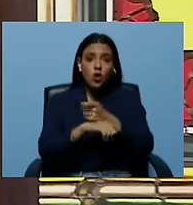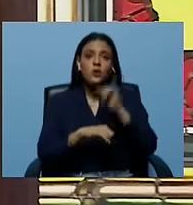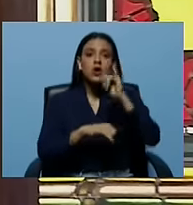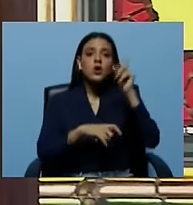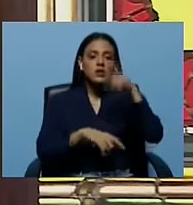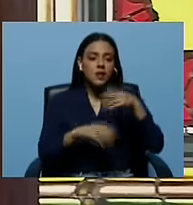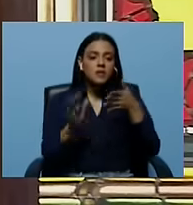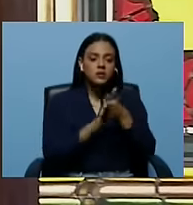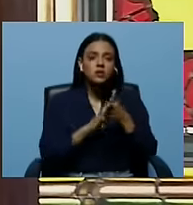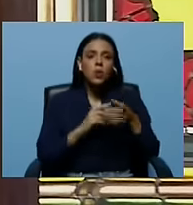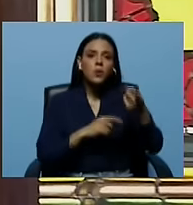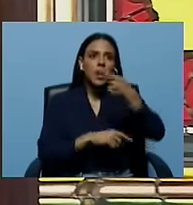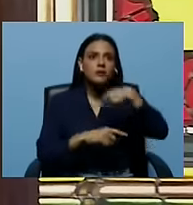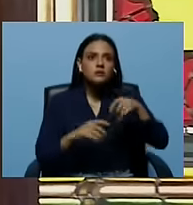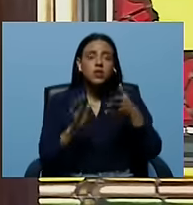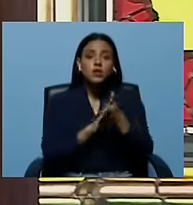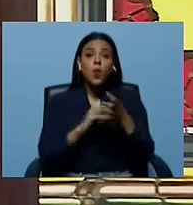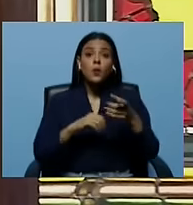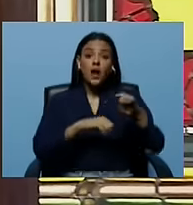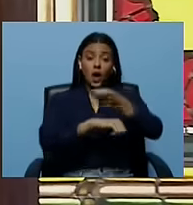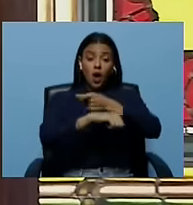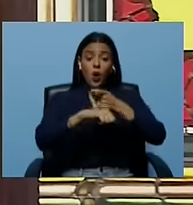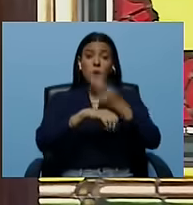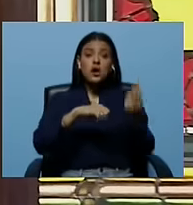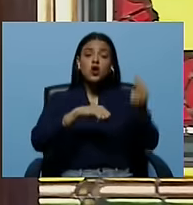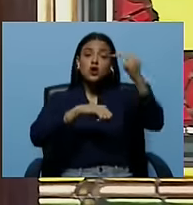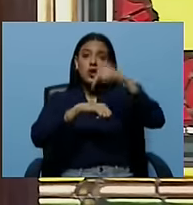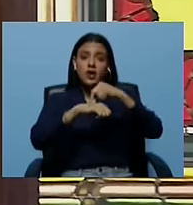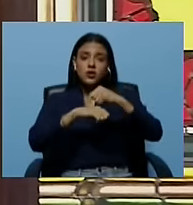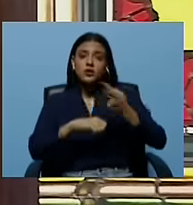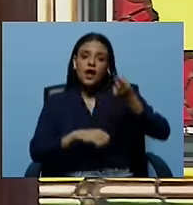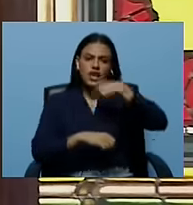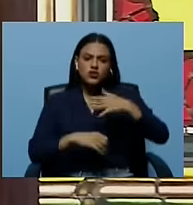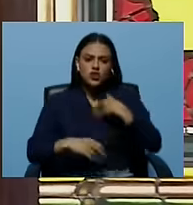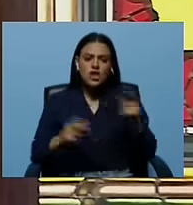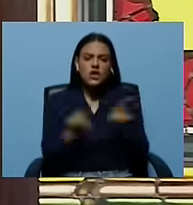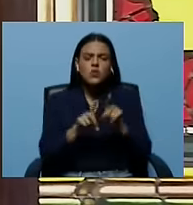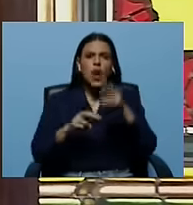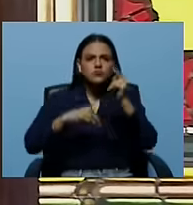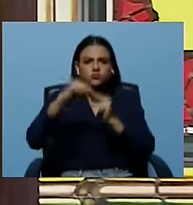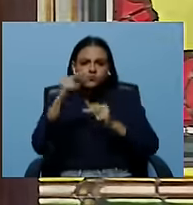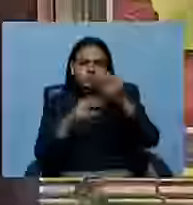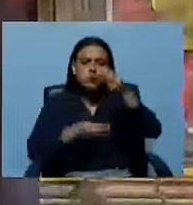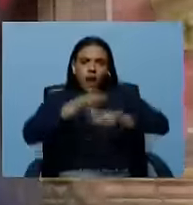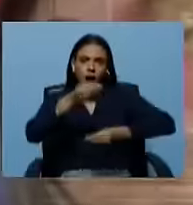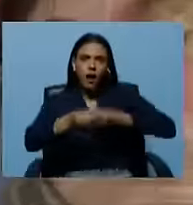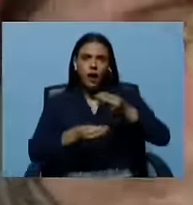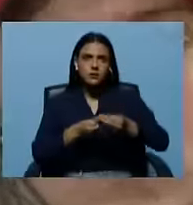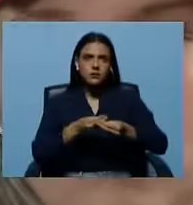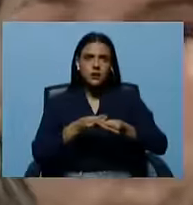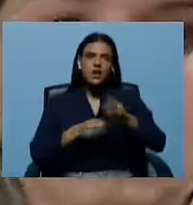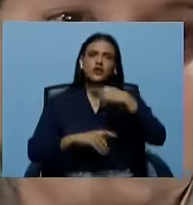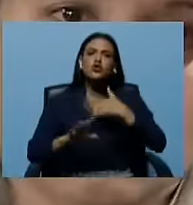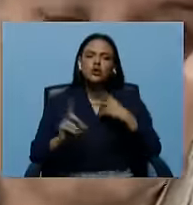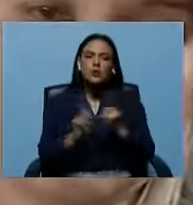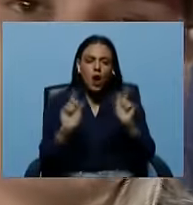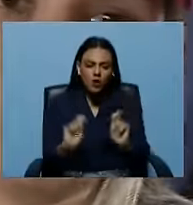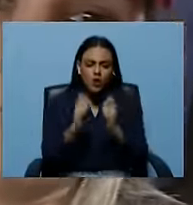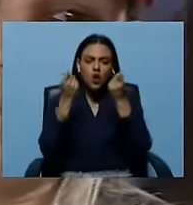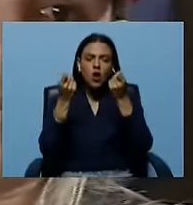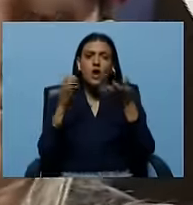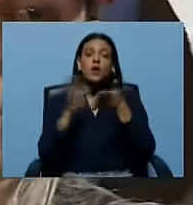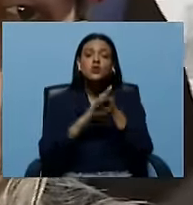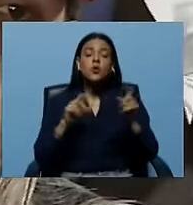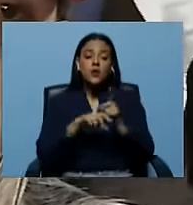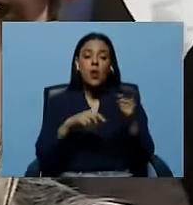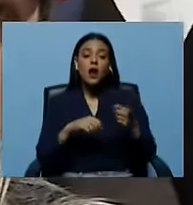Colonial. El Estado Nacional, el que nosotros queremos construir y transformar y consolidar, un Estado